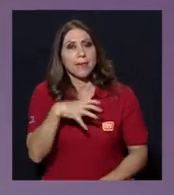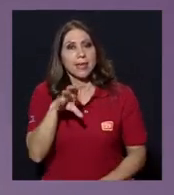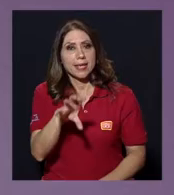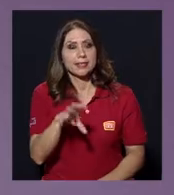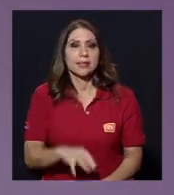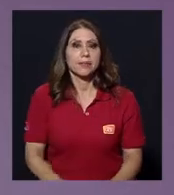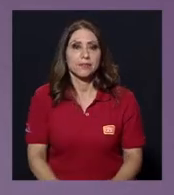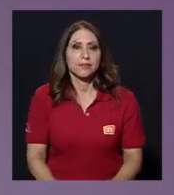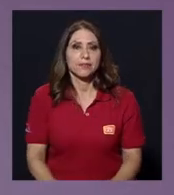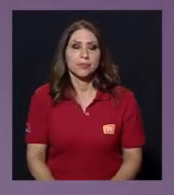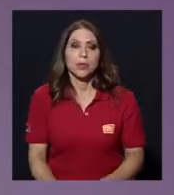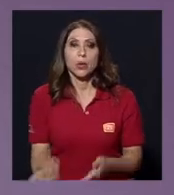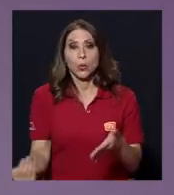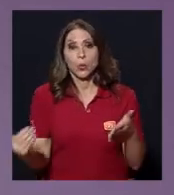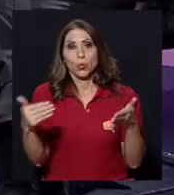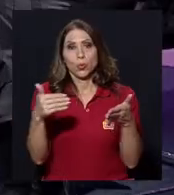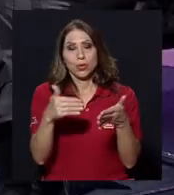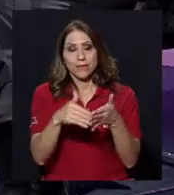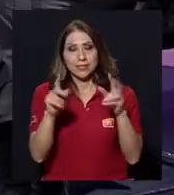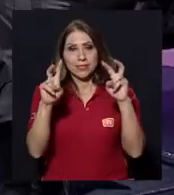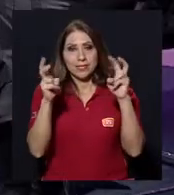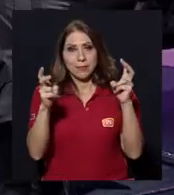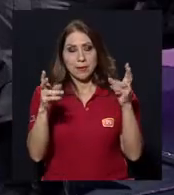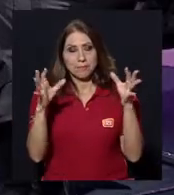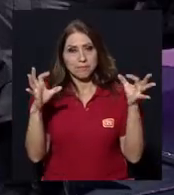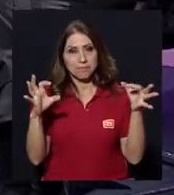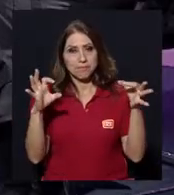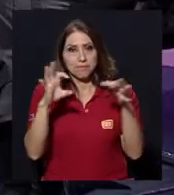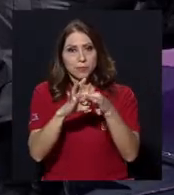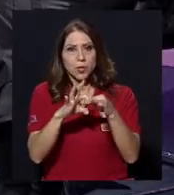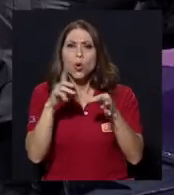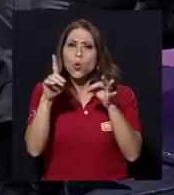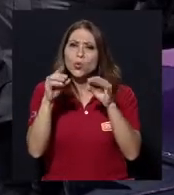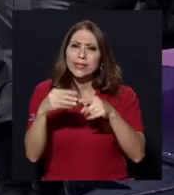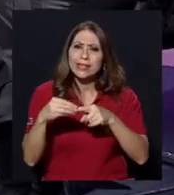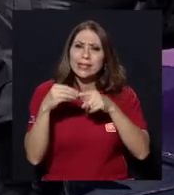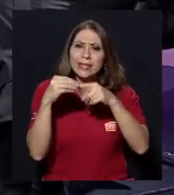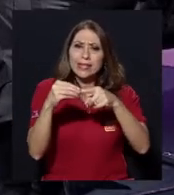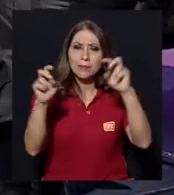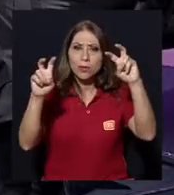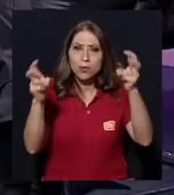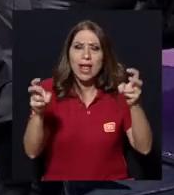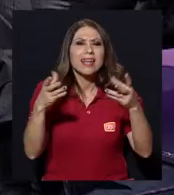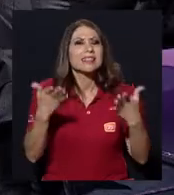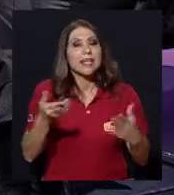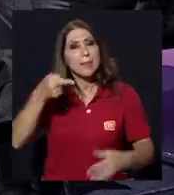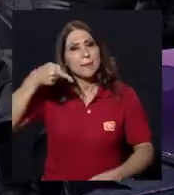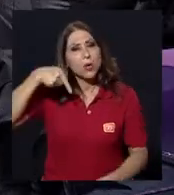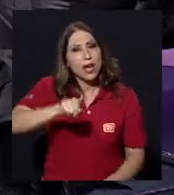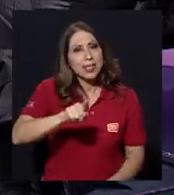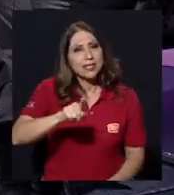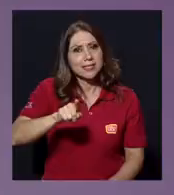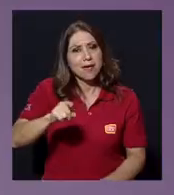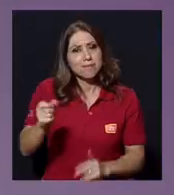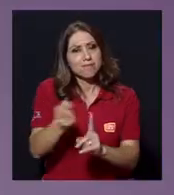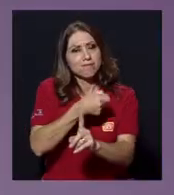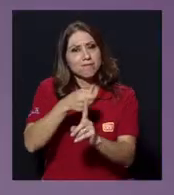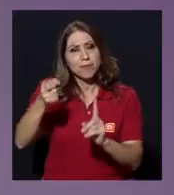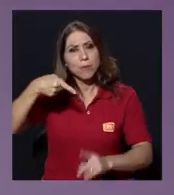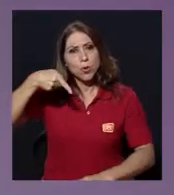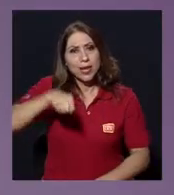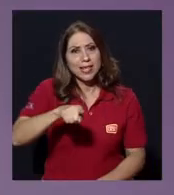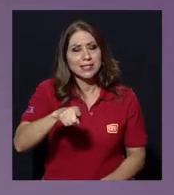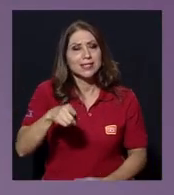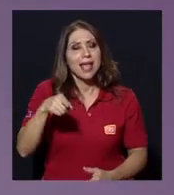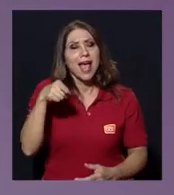sociedad merece. Regresando al programa, uno de los temas también medulares es el tema de violencia. El tema